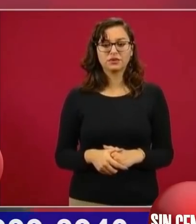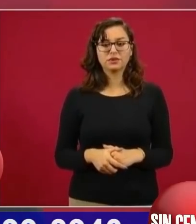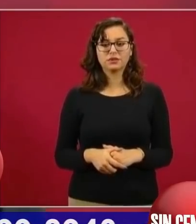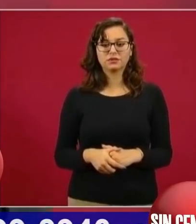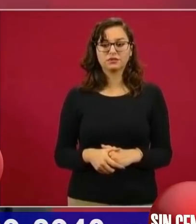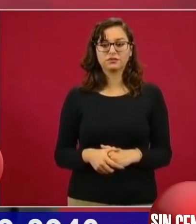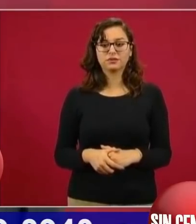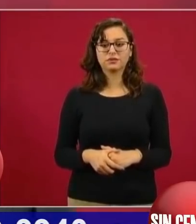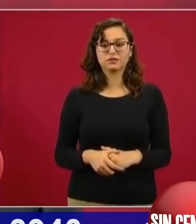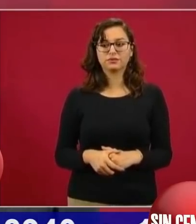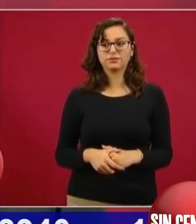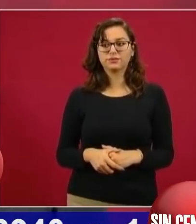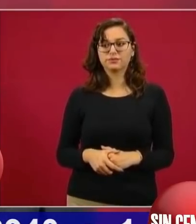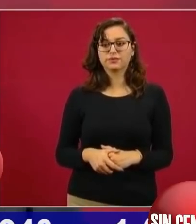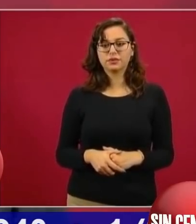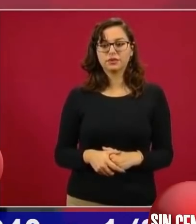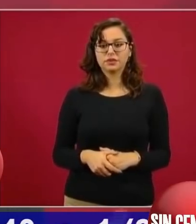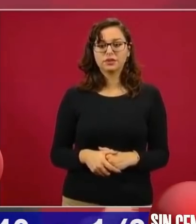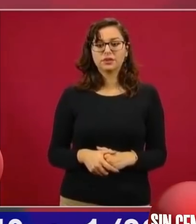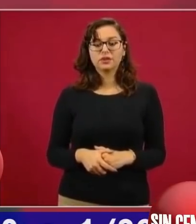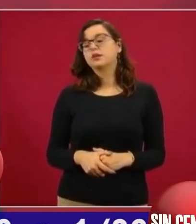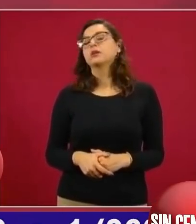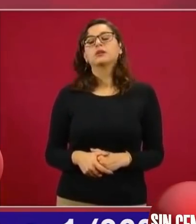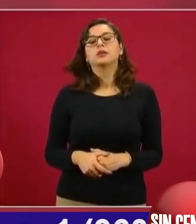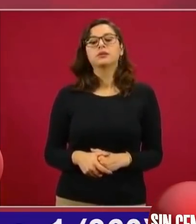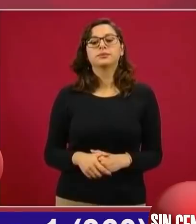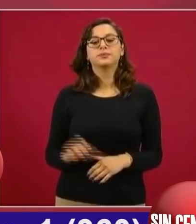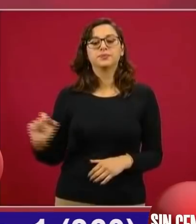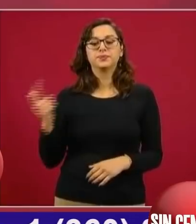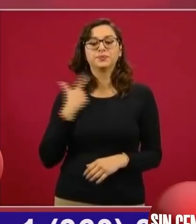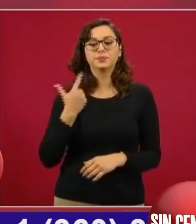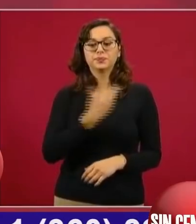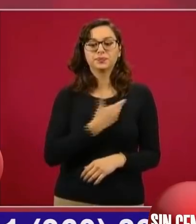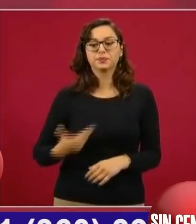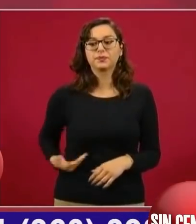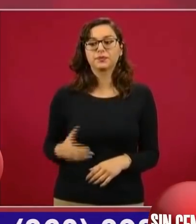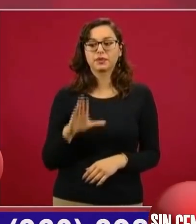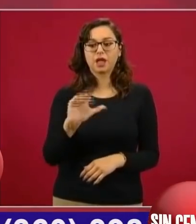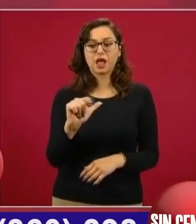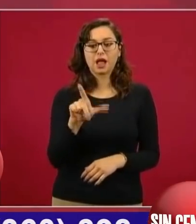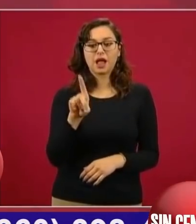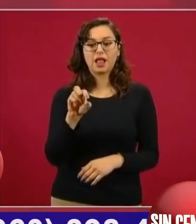Felipe Calderón le entregó un contrato